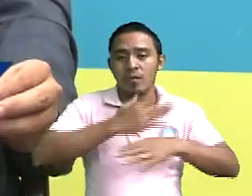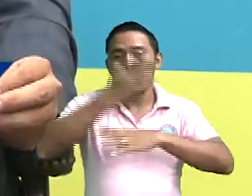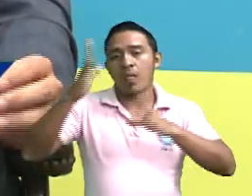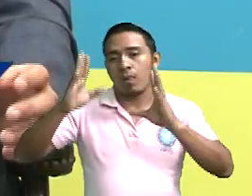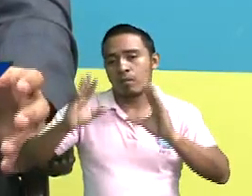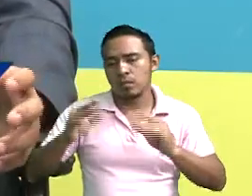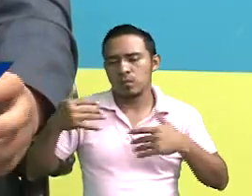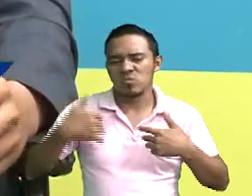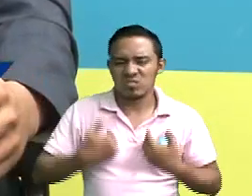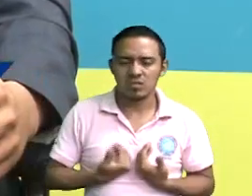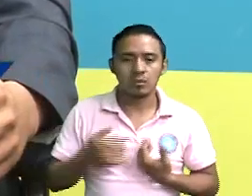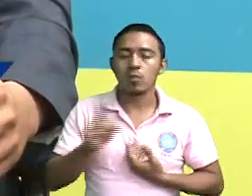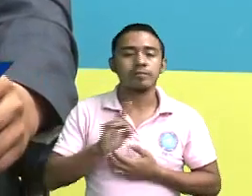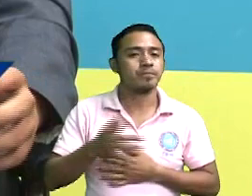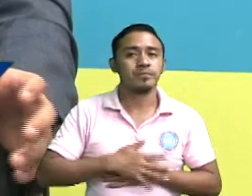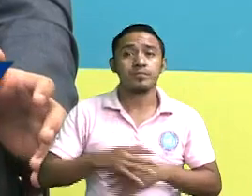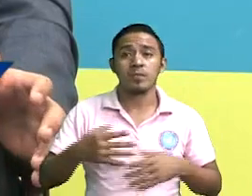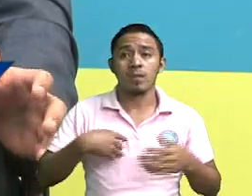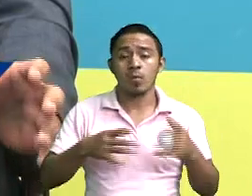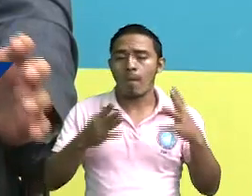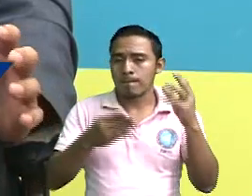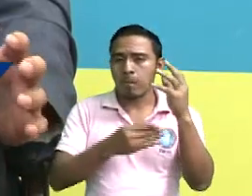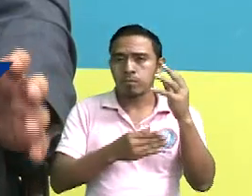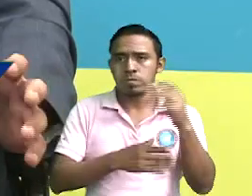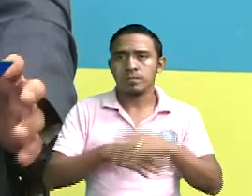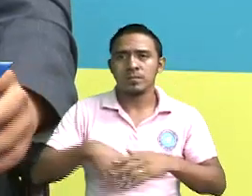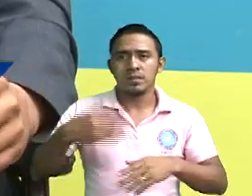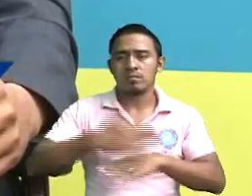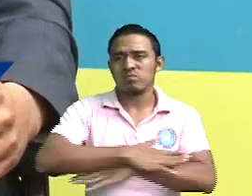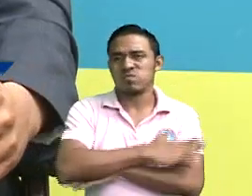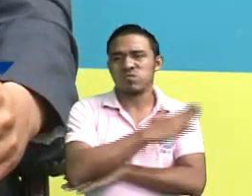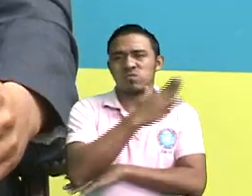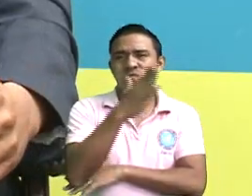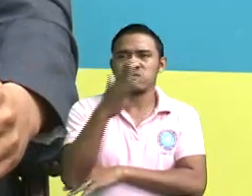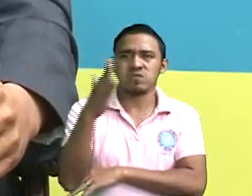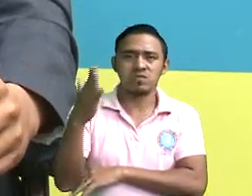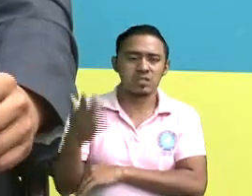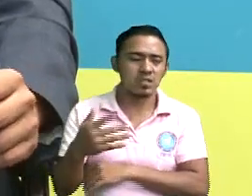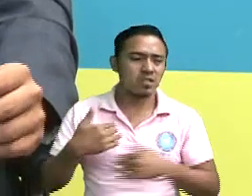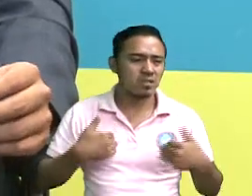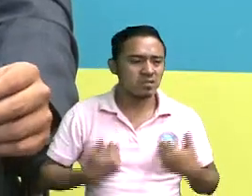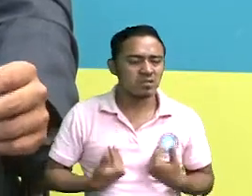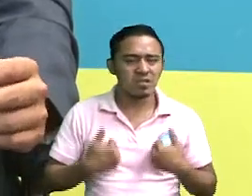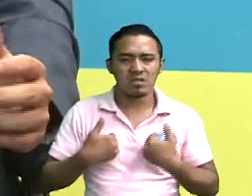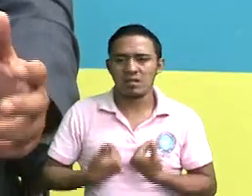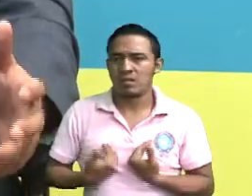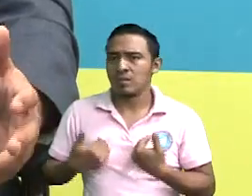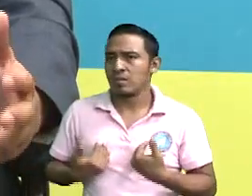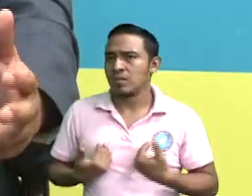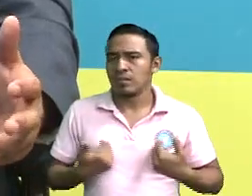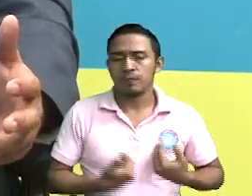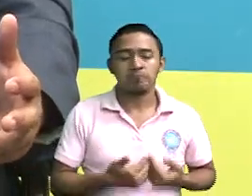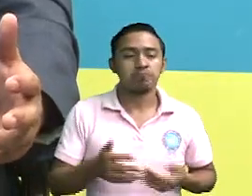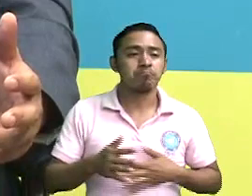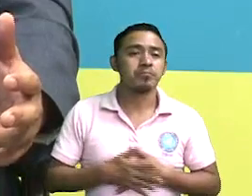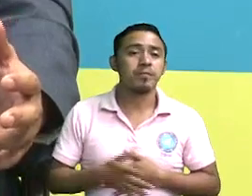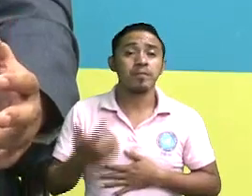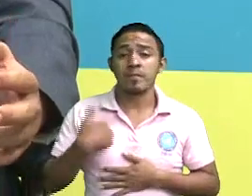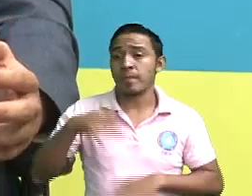músculo, cuando la enfermedad es muscular, el paciente pasa todo el tiempo con el síntoma. Nosotros a veces